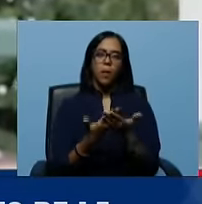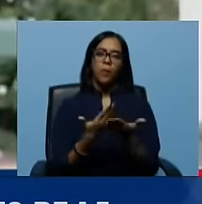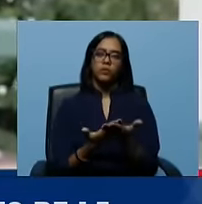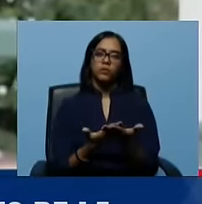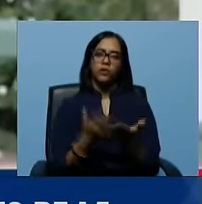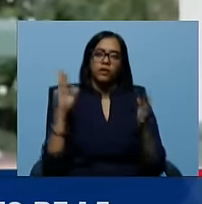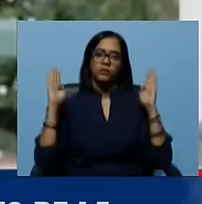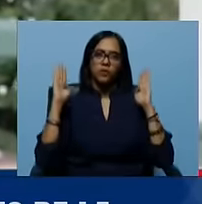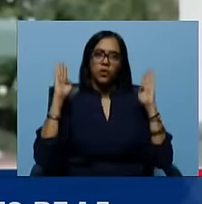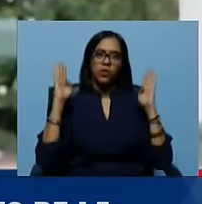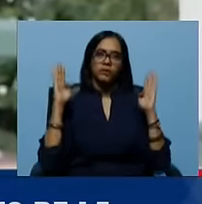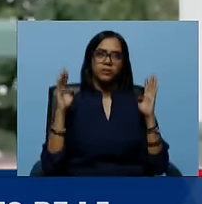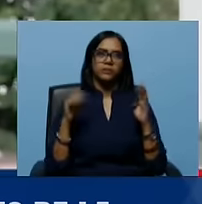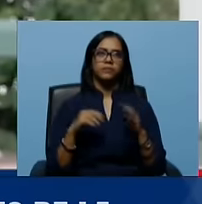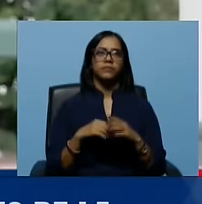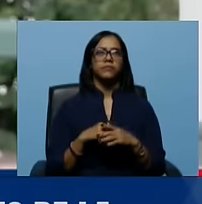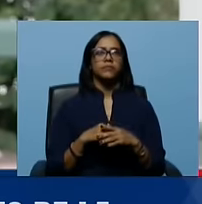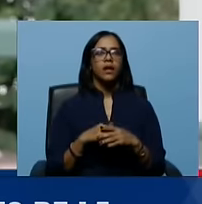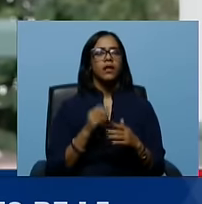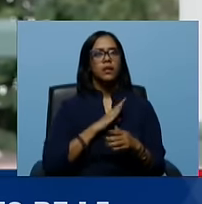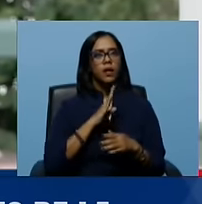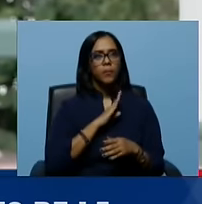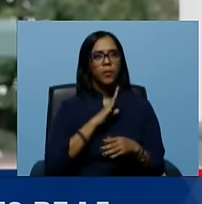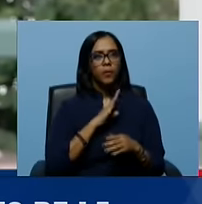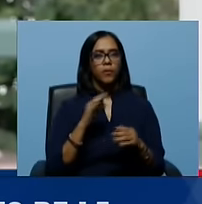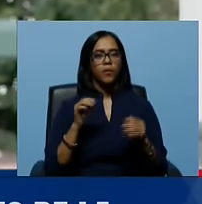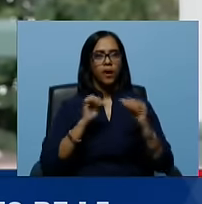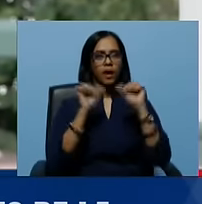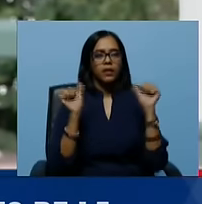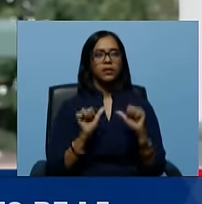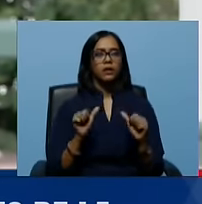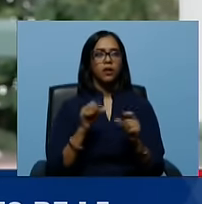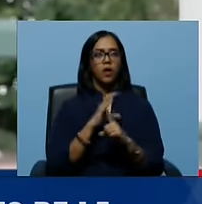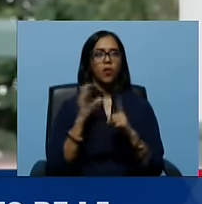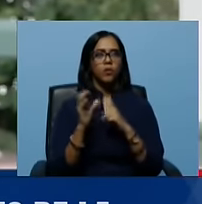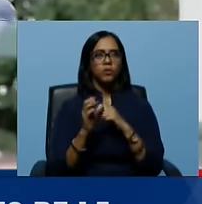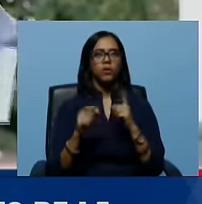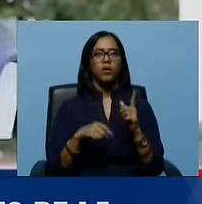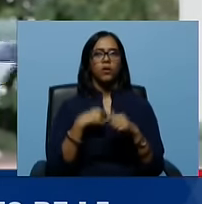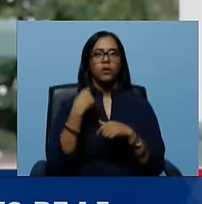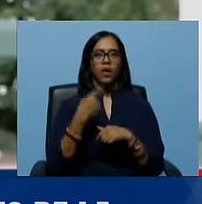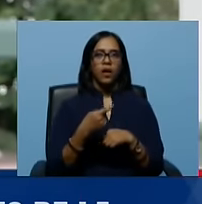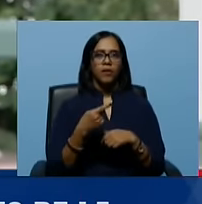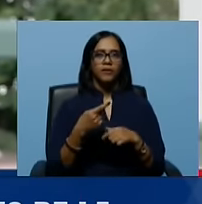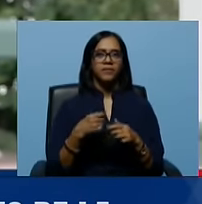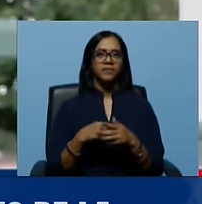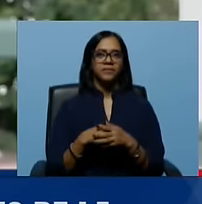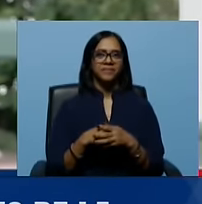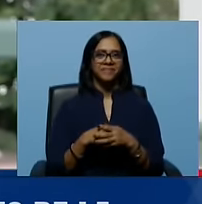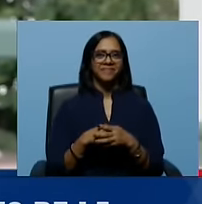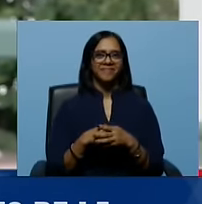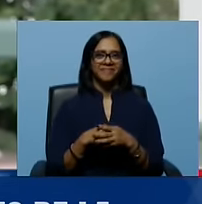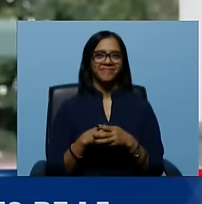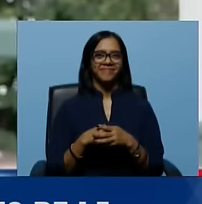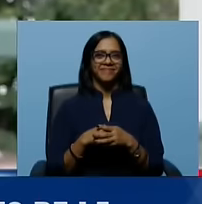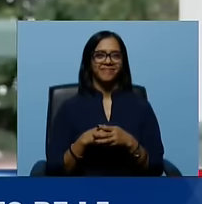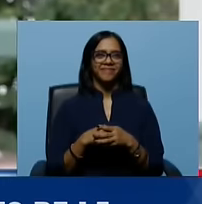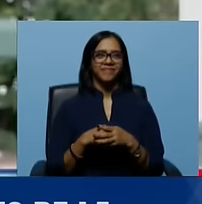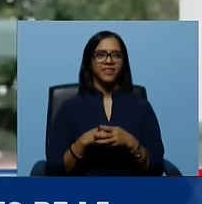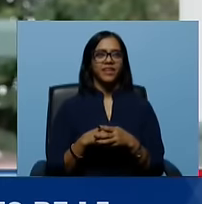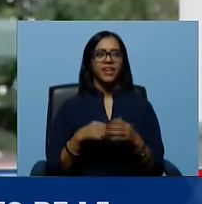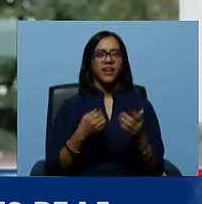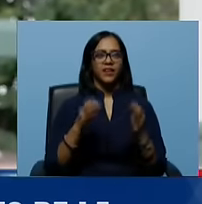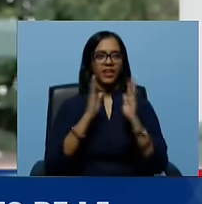postulaciones del propio artista o cultor o de otros o de otras organizaciones